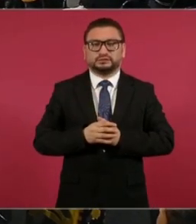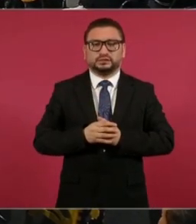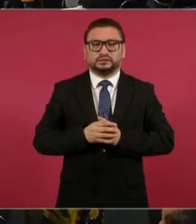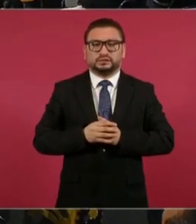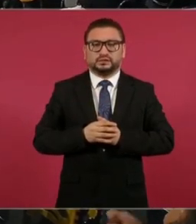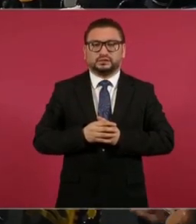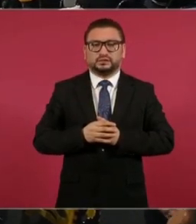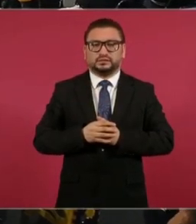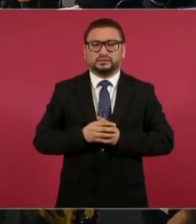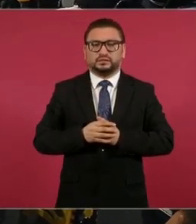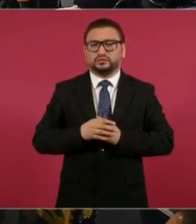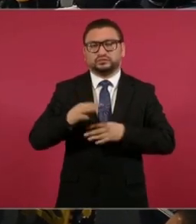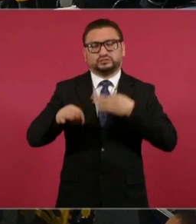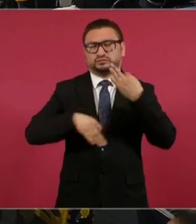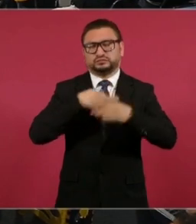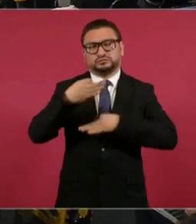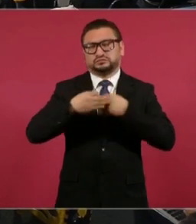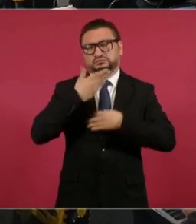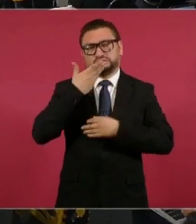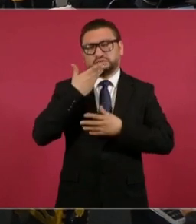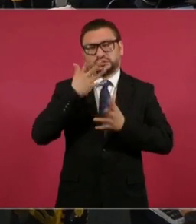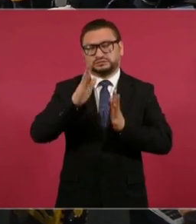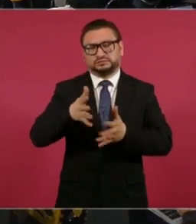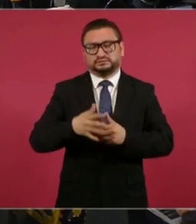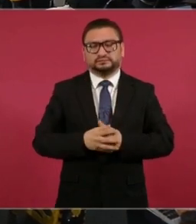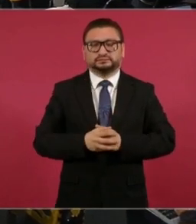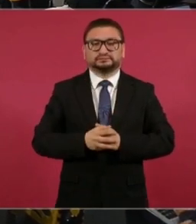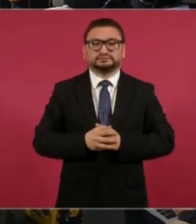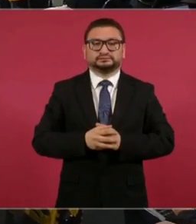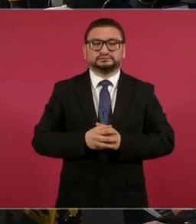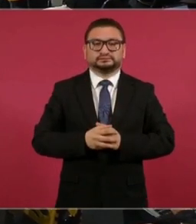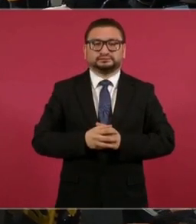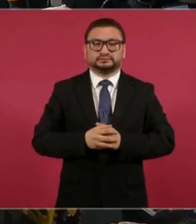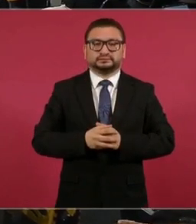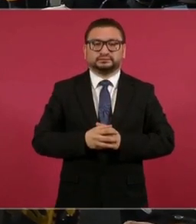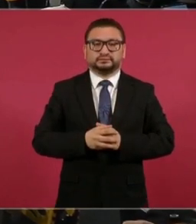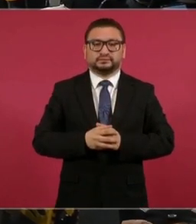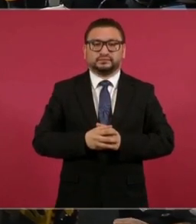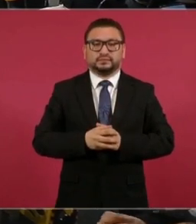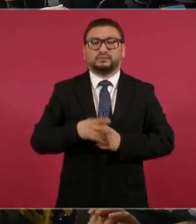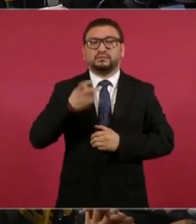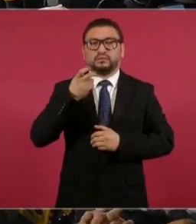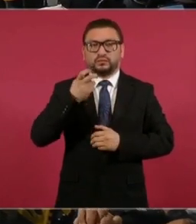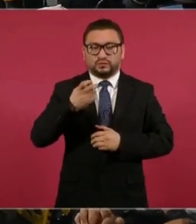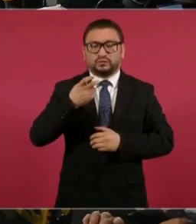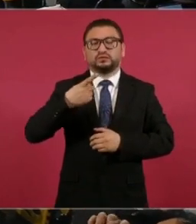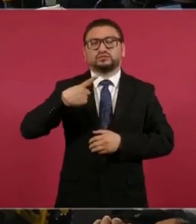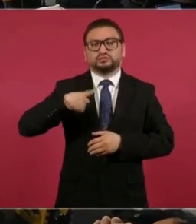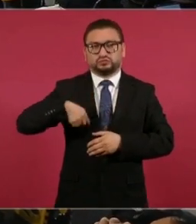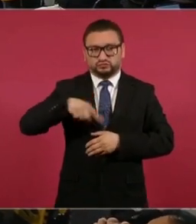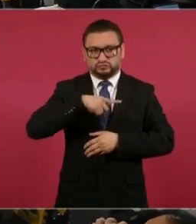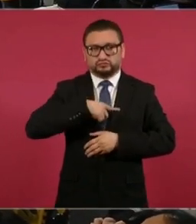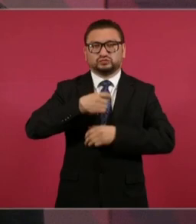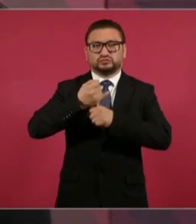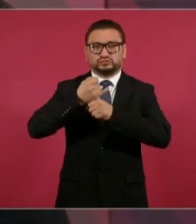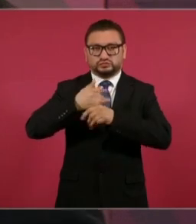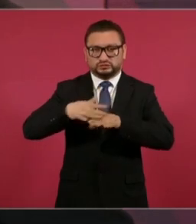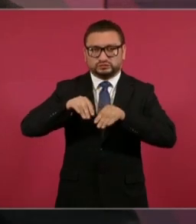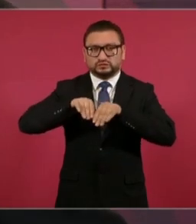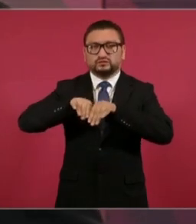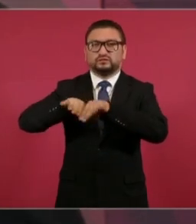organizaciones sociales en todos lados Entonces nosotros tenemos la obligación de informar